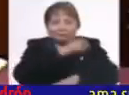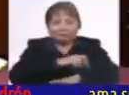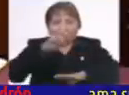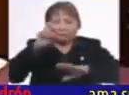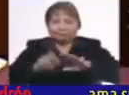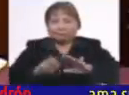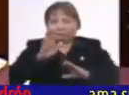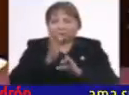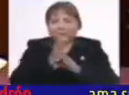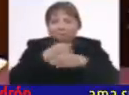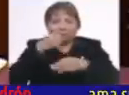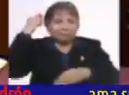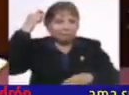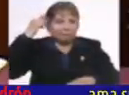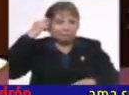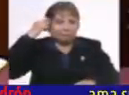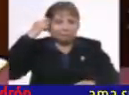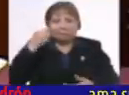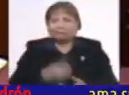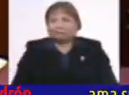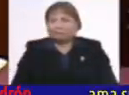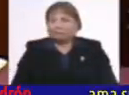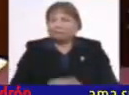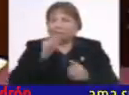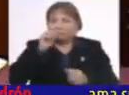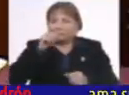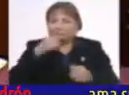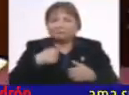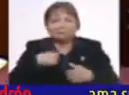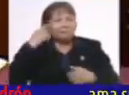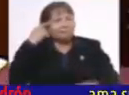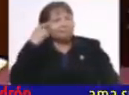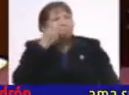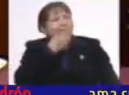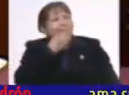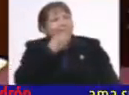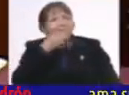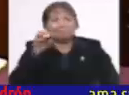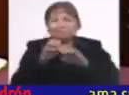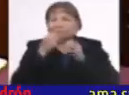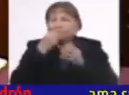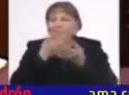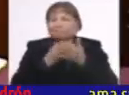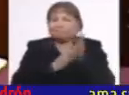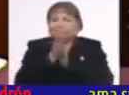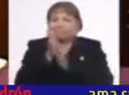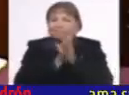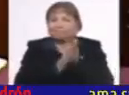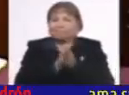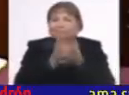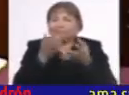su formación política y si yo pensé que lo hacía con intención de